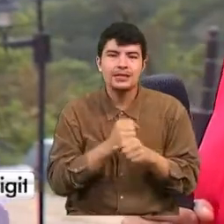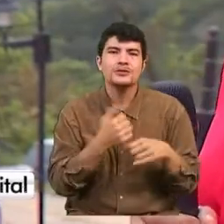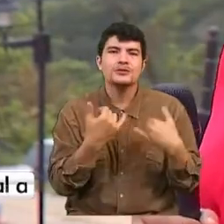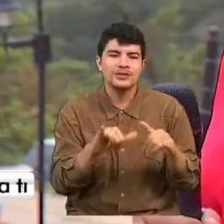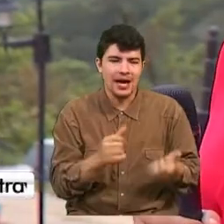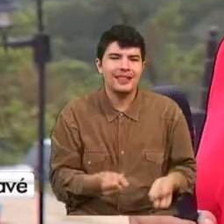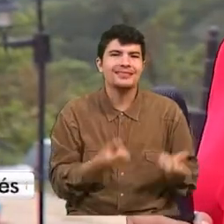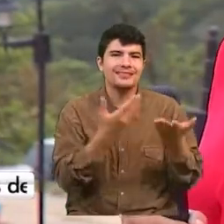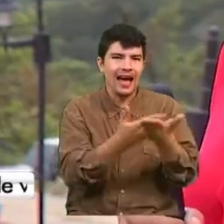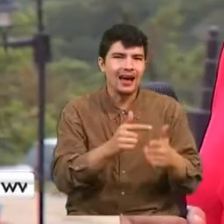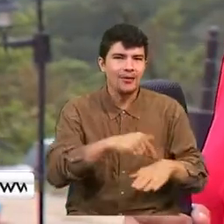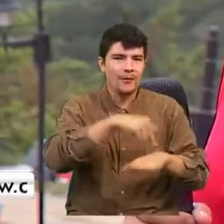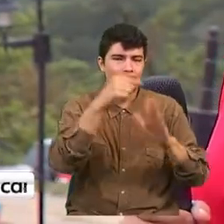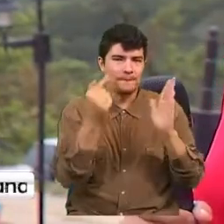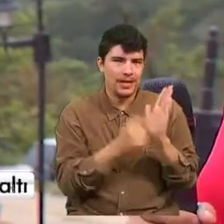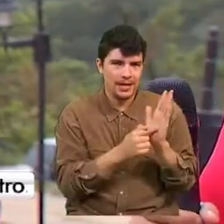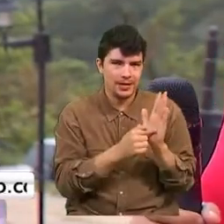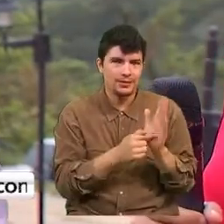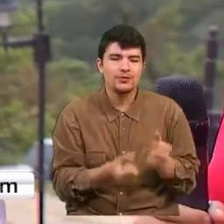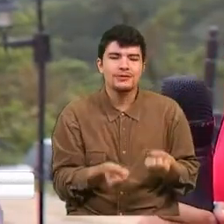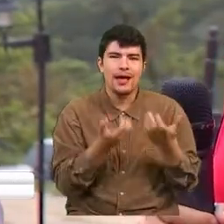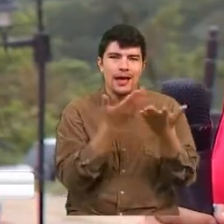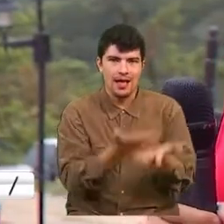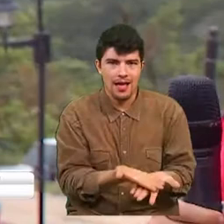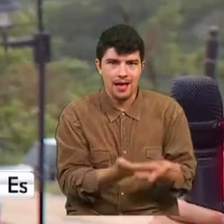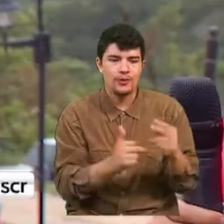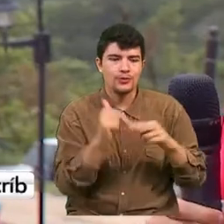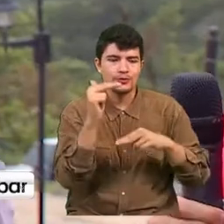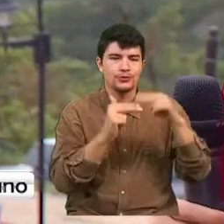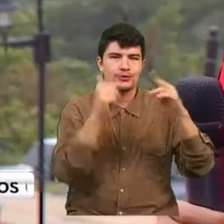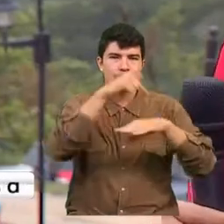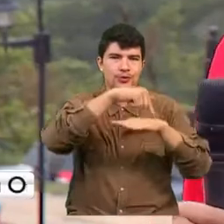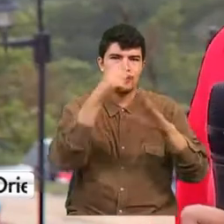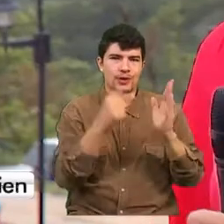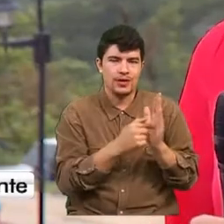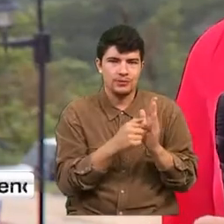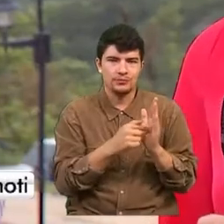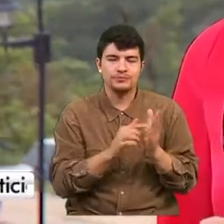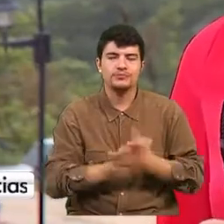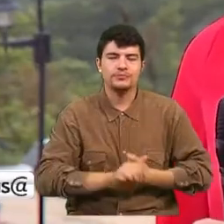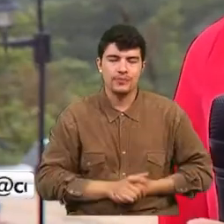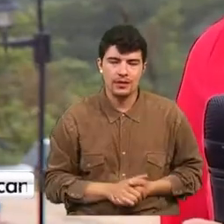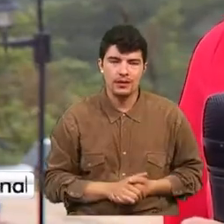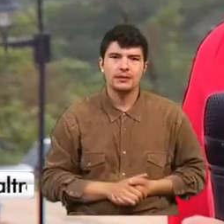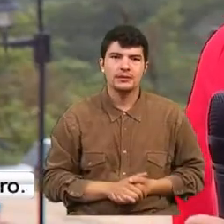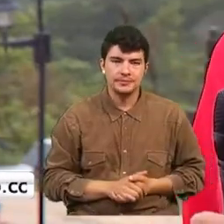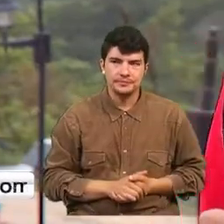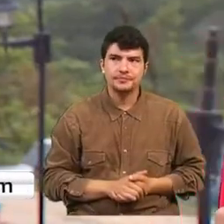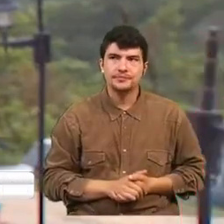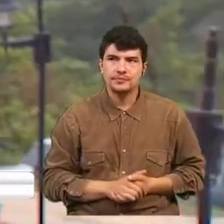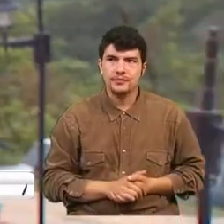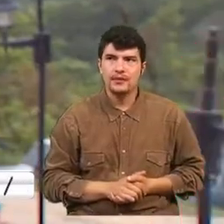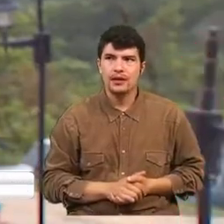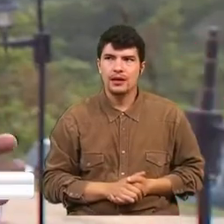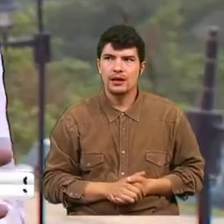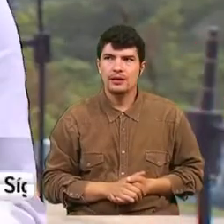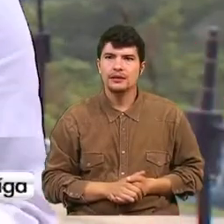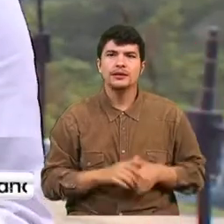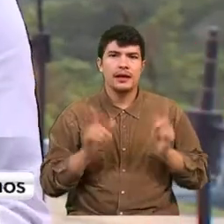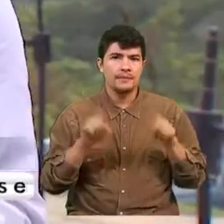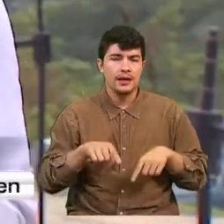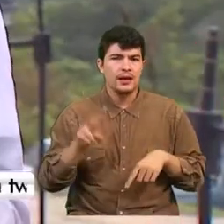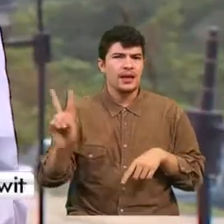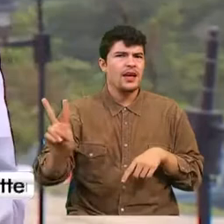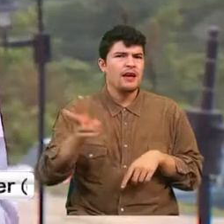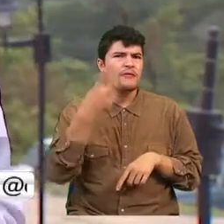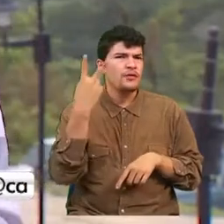ejecuciones. Esta es una expedición de entregas, de inicio de obras, como ustedes han podido ver, y de evolucionar en